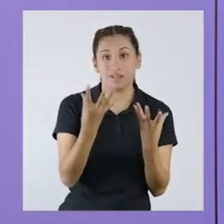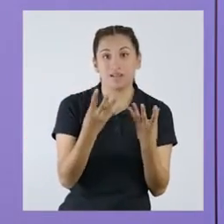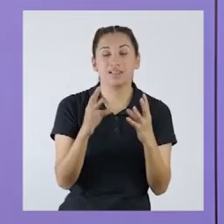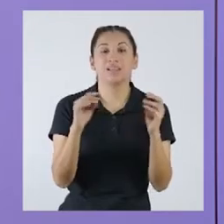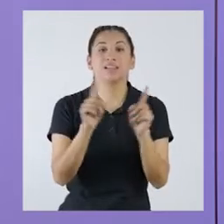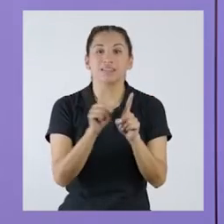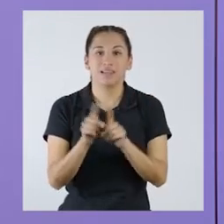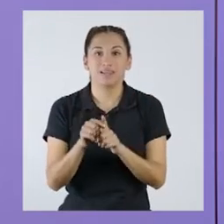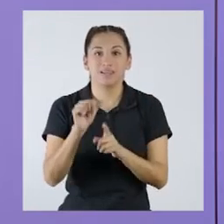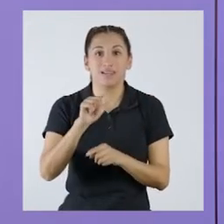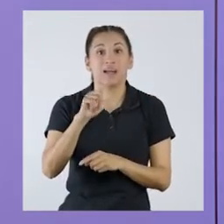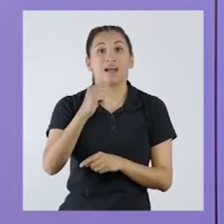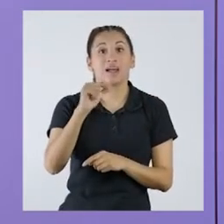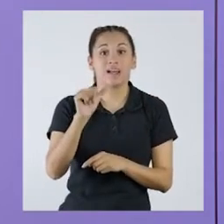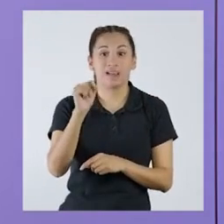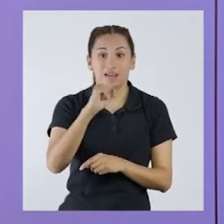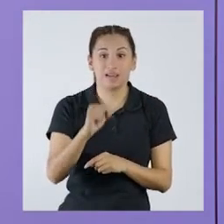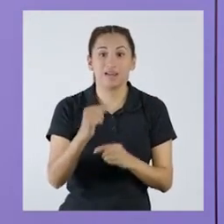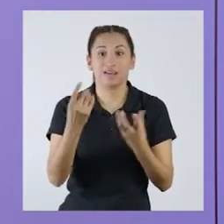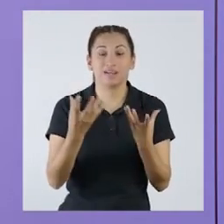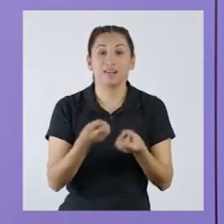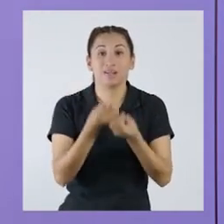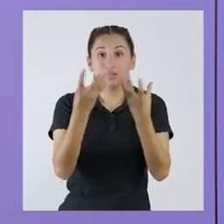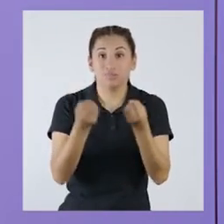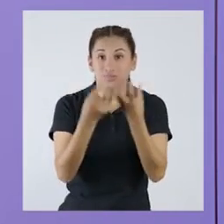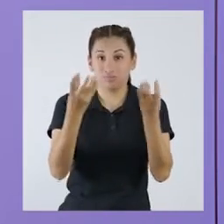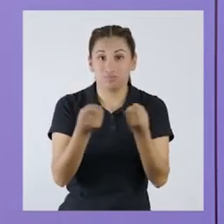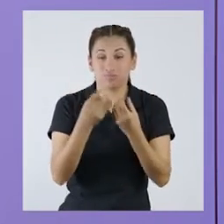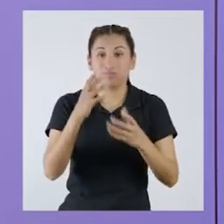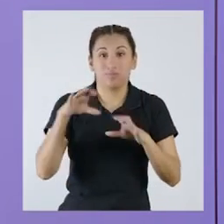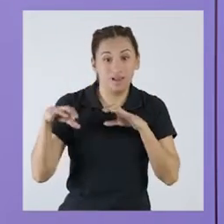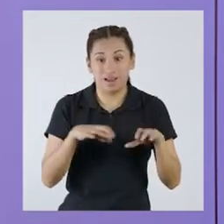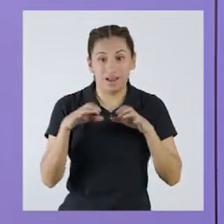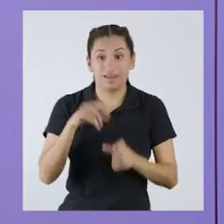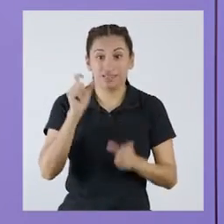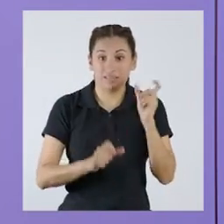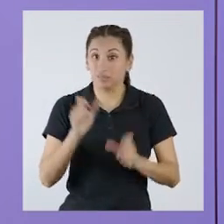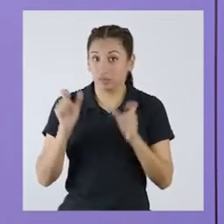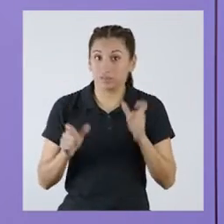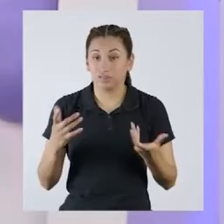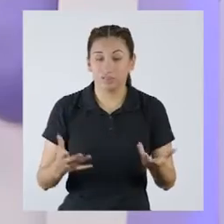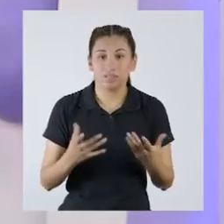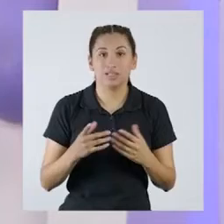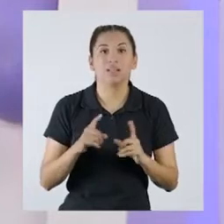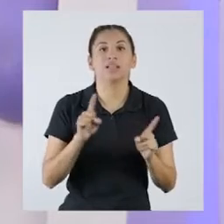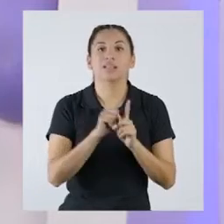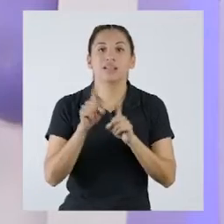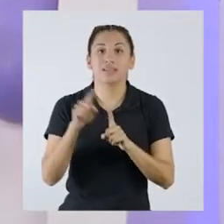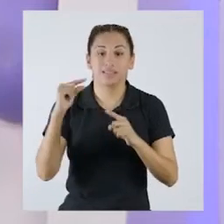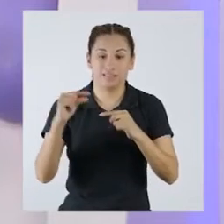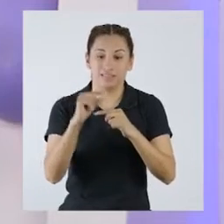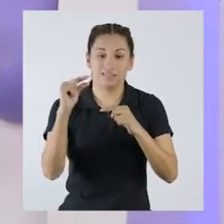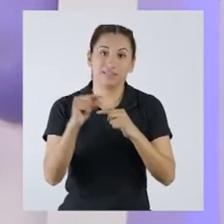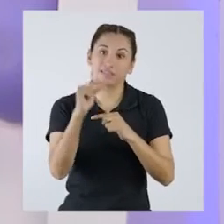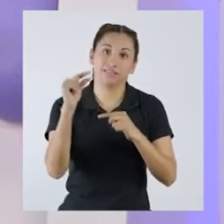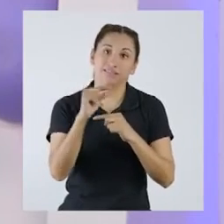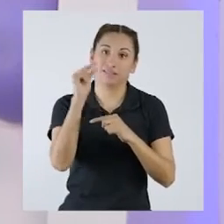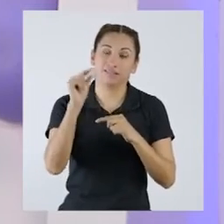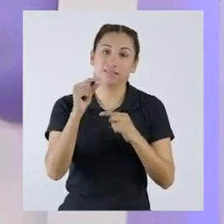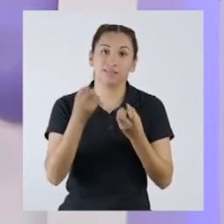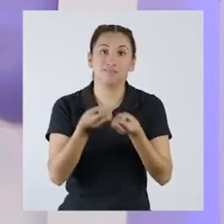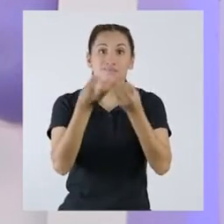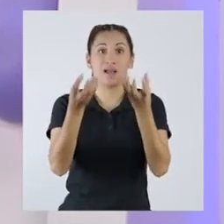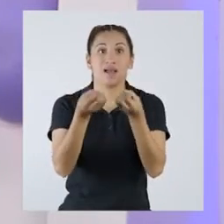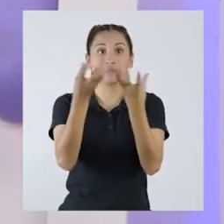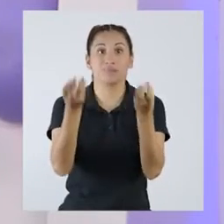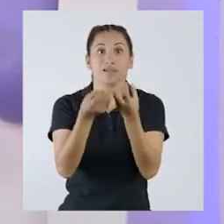algas consumen gran parte del dióxido de carbono producido por las actividades humanas, los niveles de este gas en la